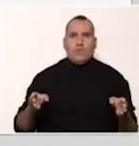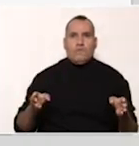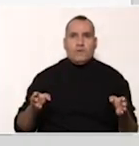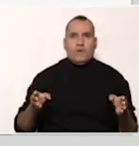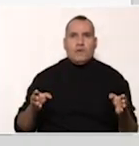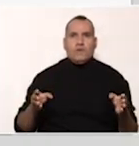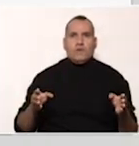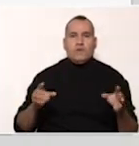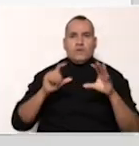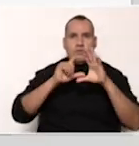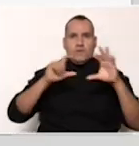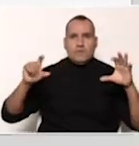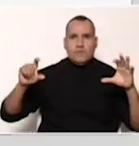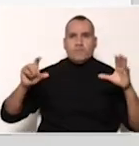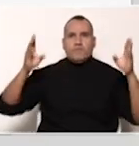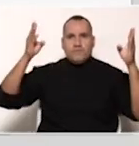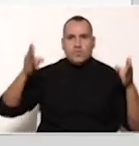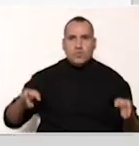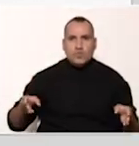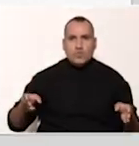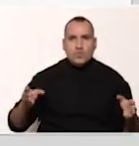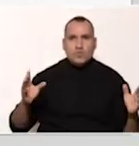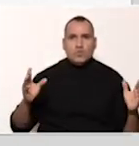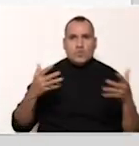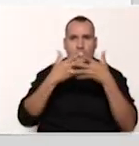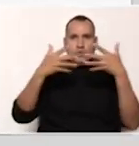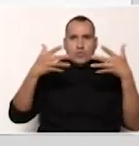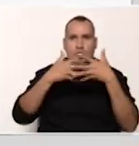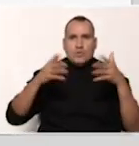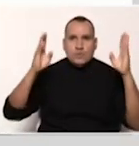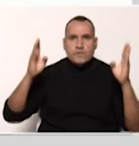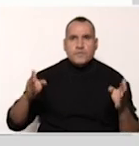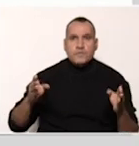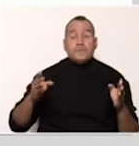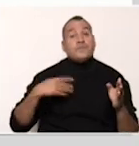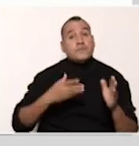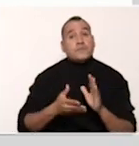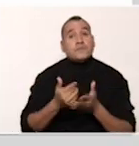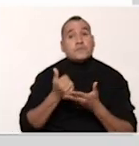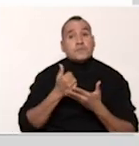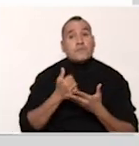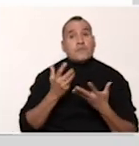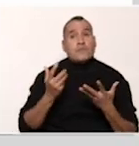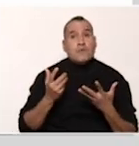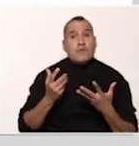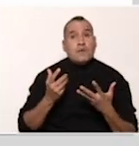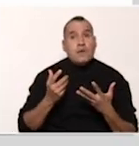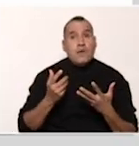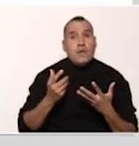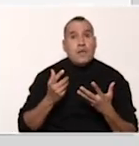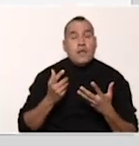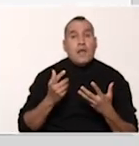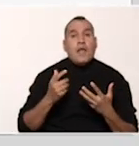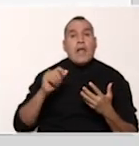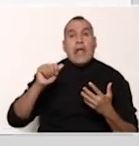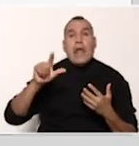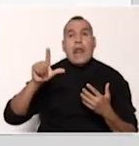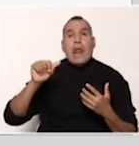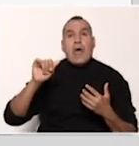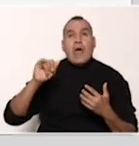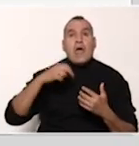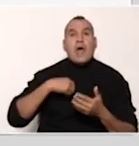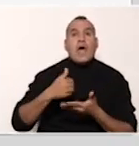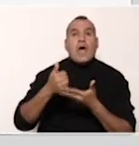si yo ajusto el tamaño de la página, aparece justificada. Esta etiqueta utiliza el atributo align, utiliza los